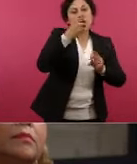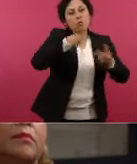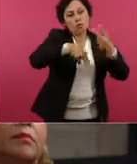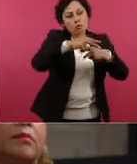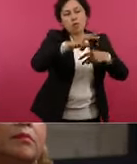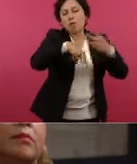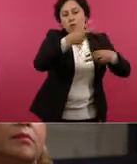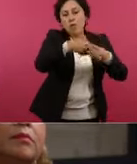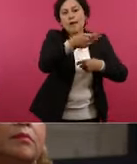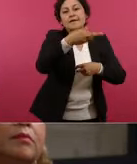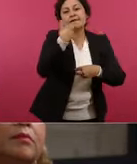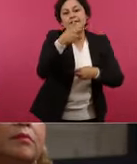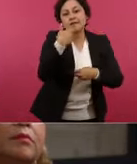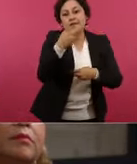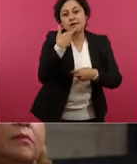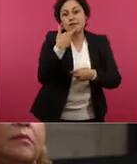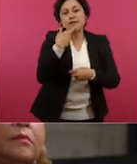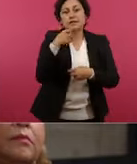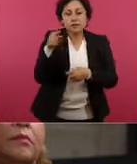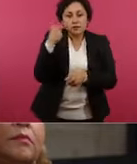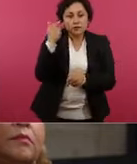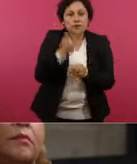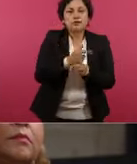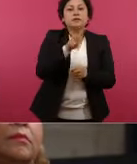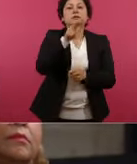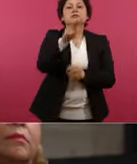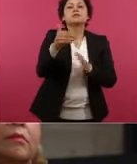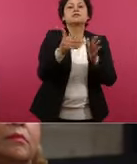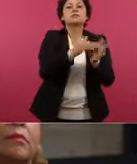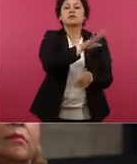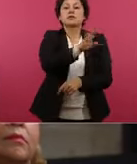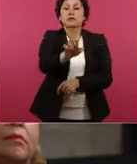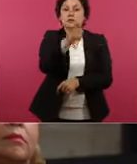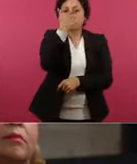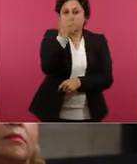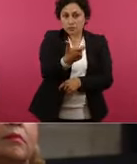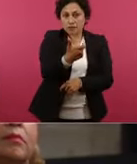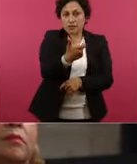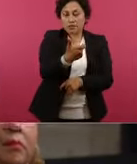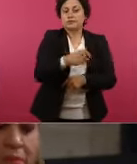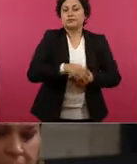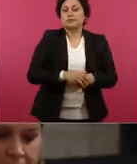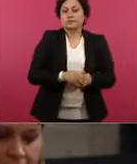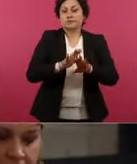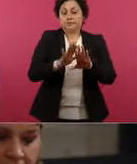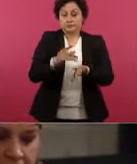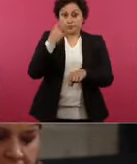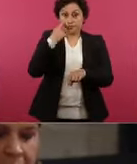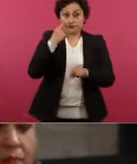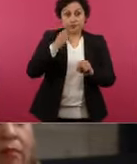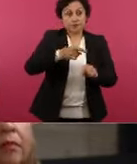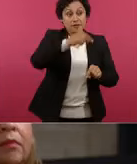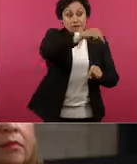18,500 pesos. Cuando en la judicatura, en los 13 inmuebles que se